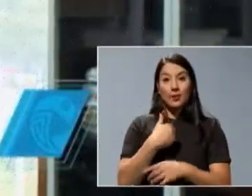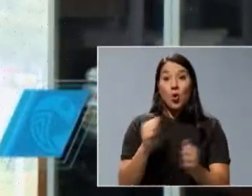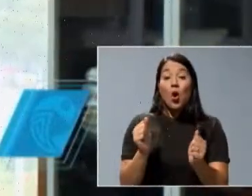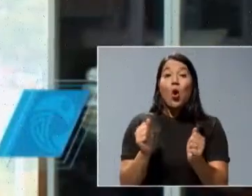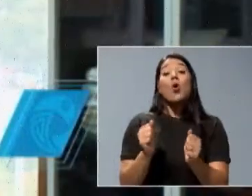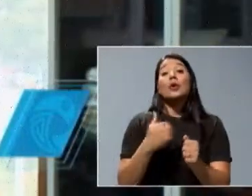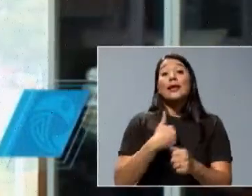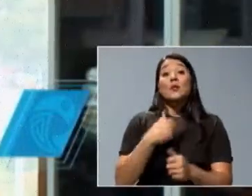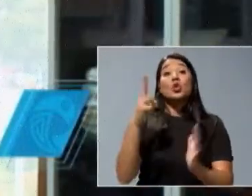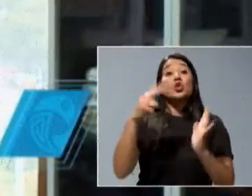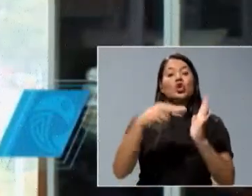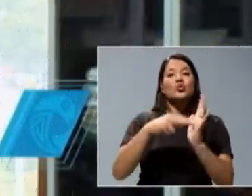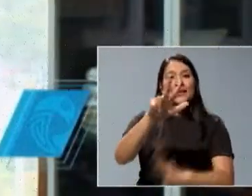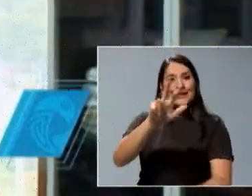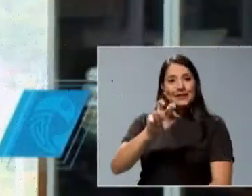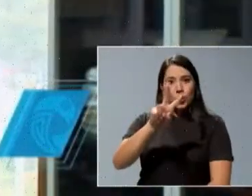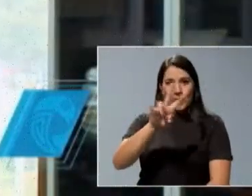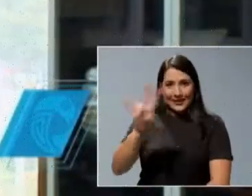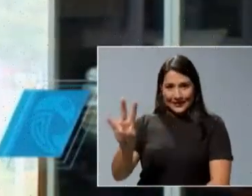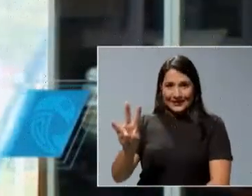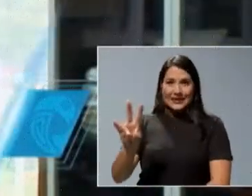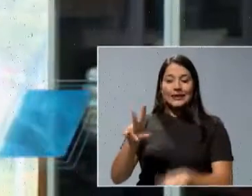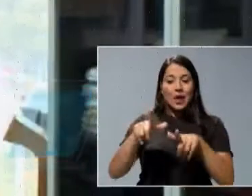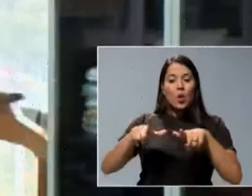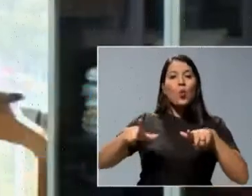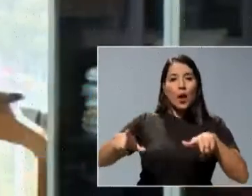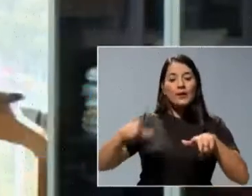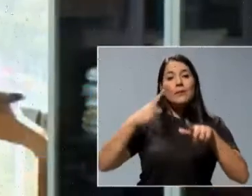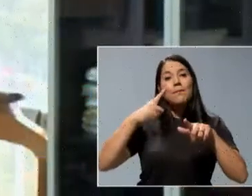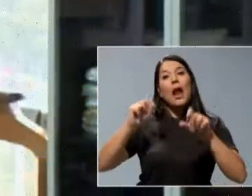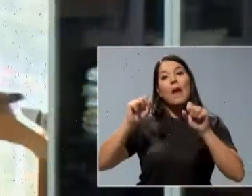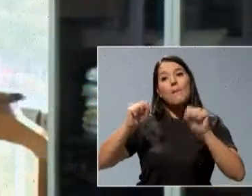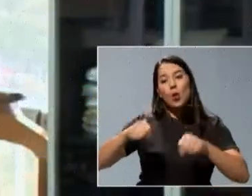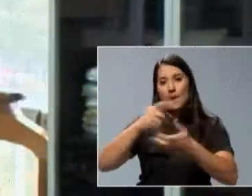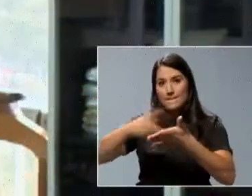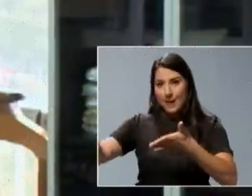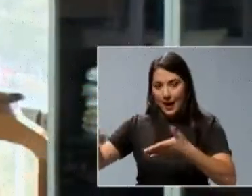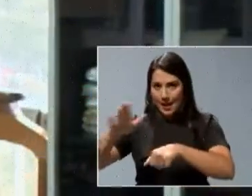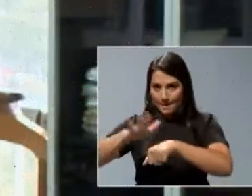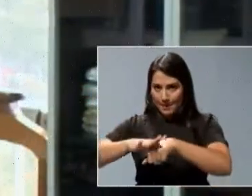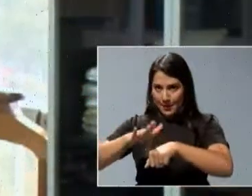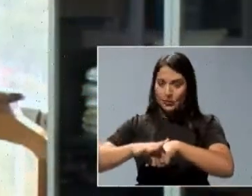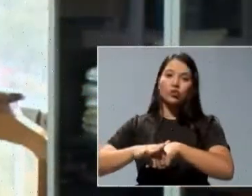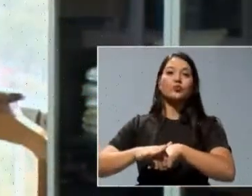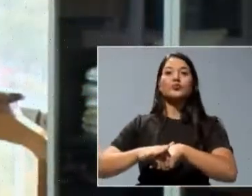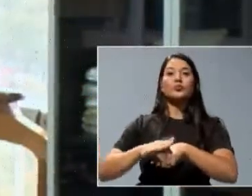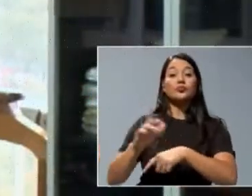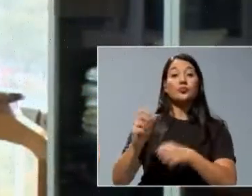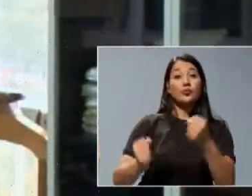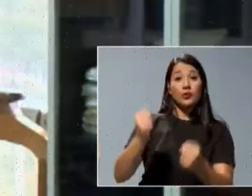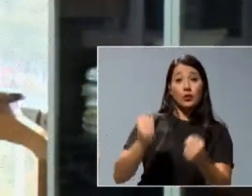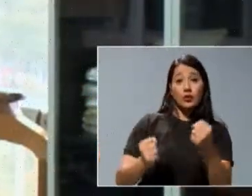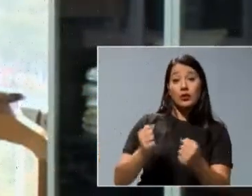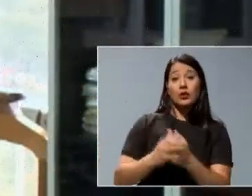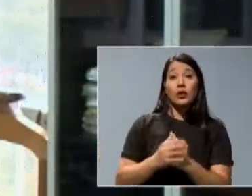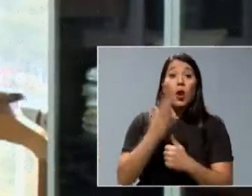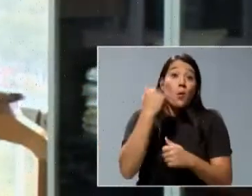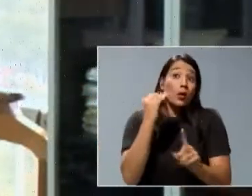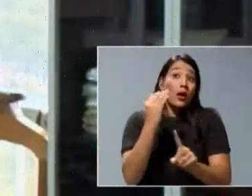recaudadores 2.327 cajas. Ese número puede subir porque los recaudadores pueden abrir la cantidad de cajas que